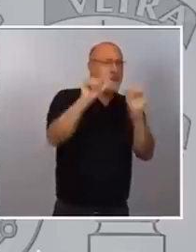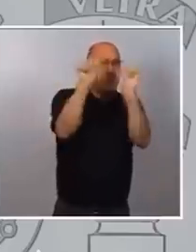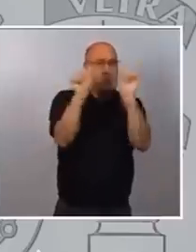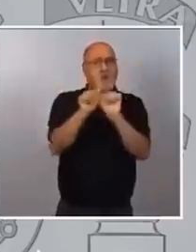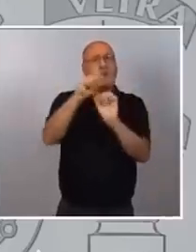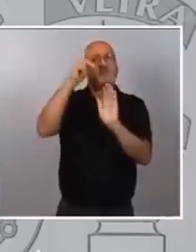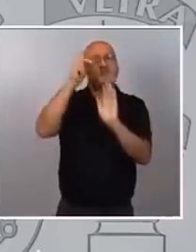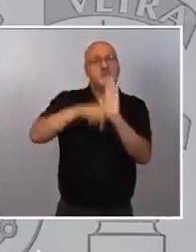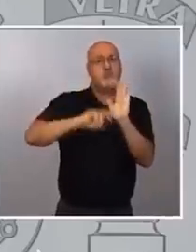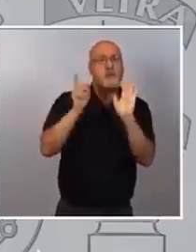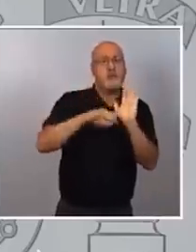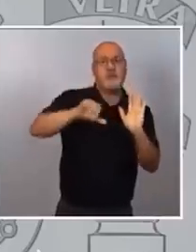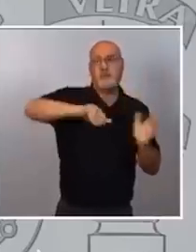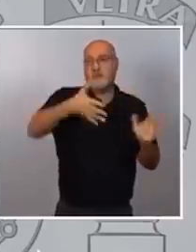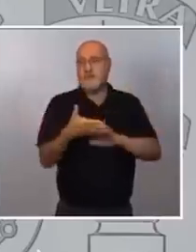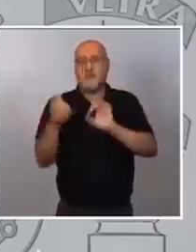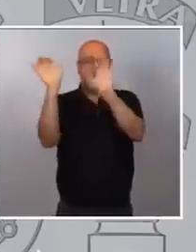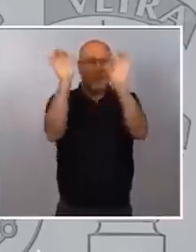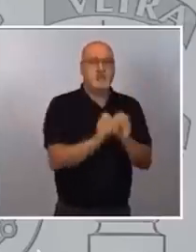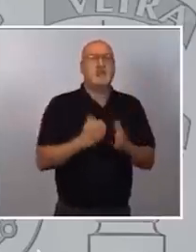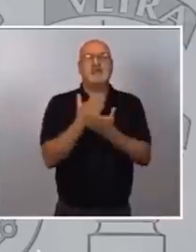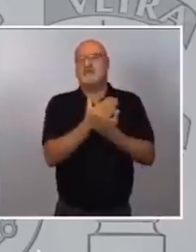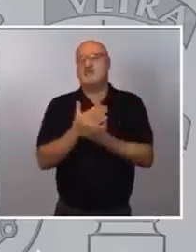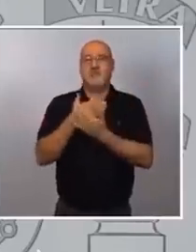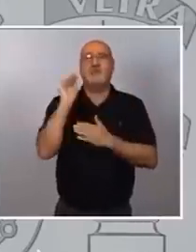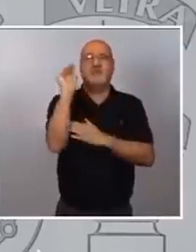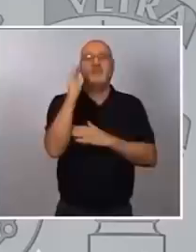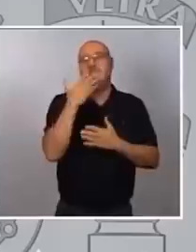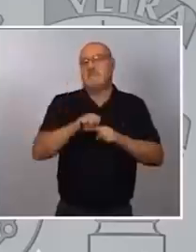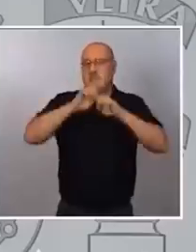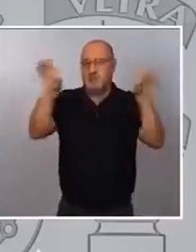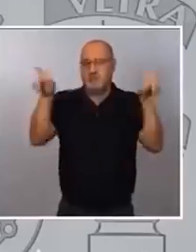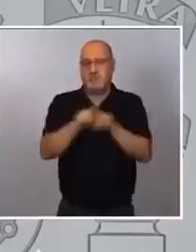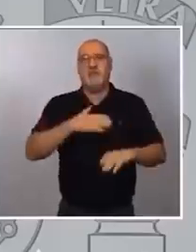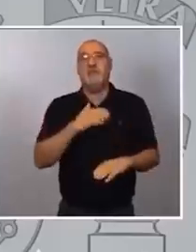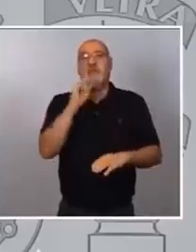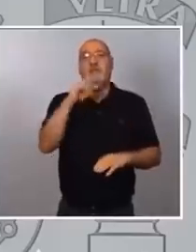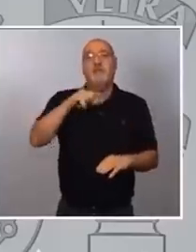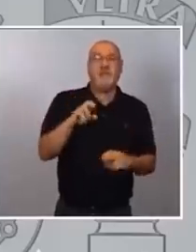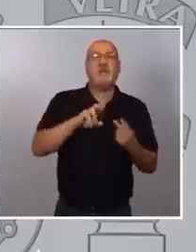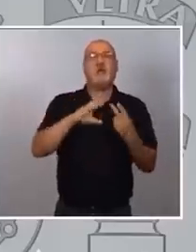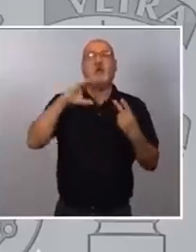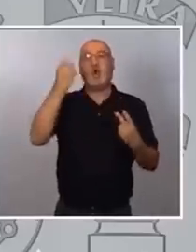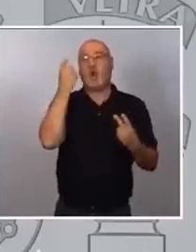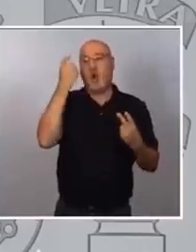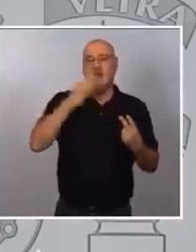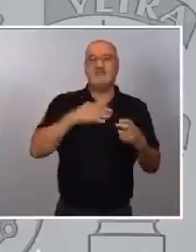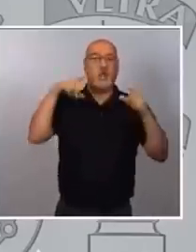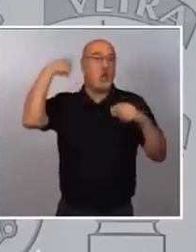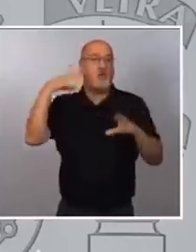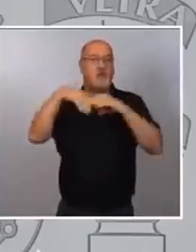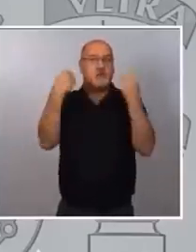recordar que varios estudios internacionales, como por ejemplo el difundido por el Imperial College de Londres, con datos de 11 países